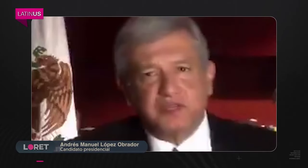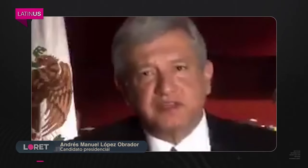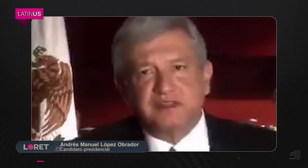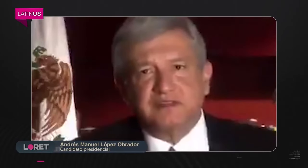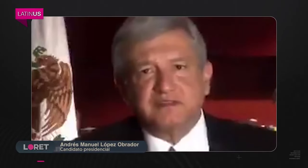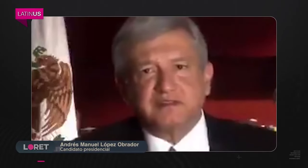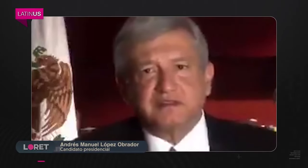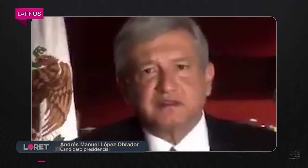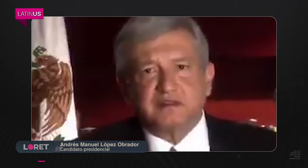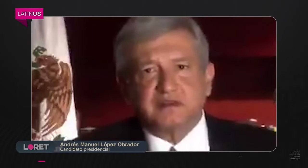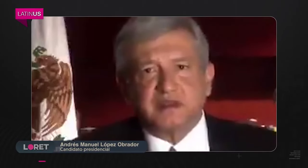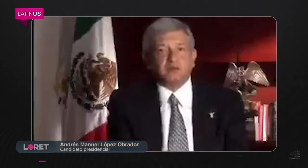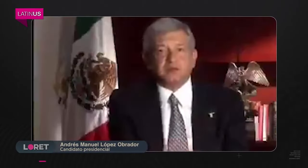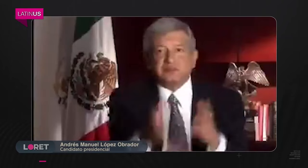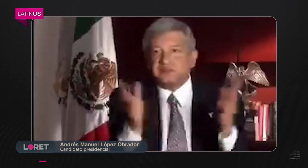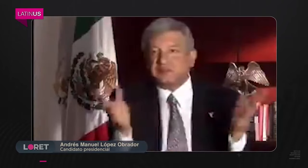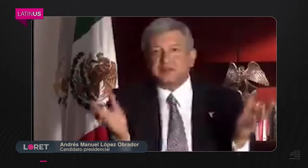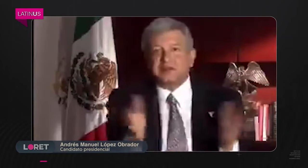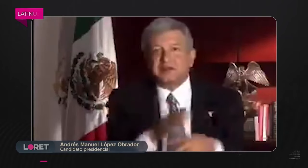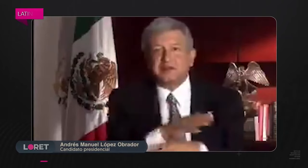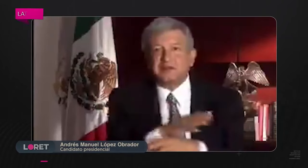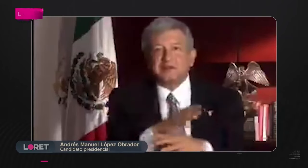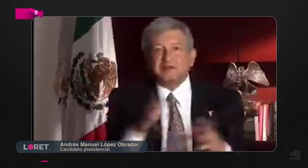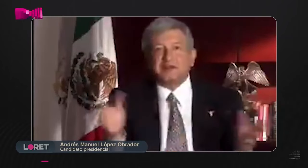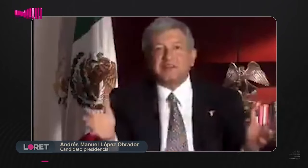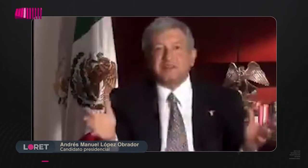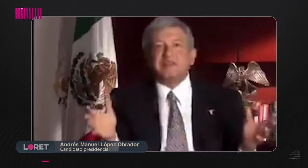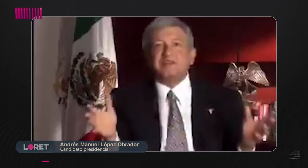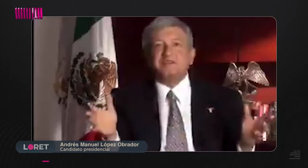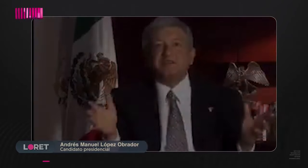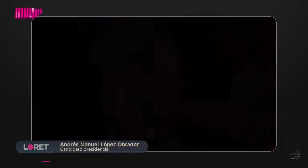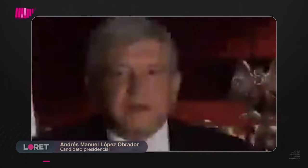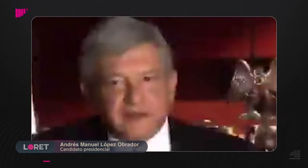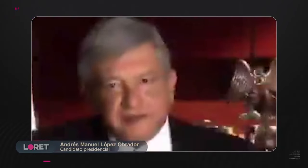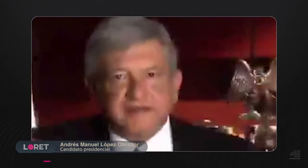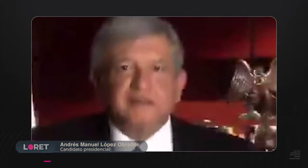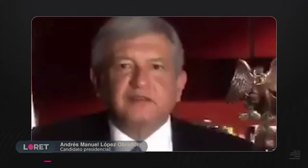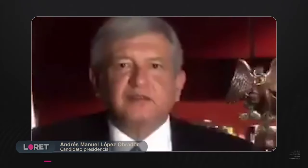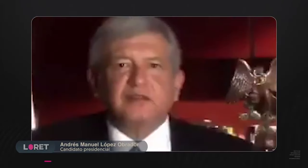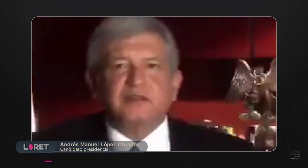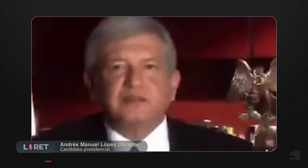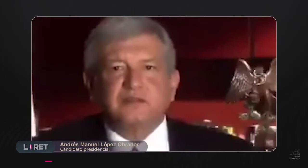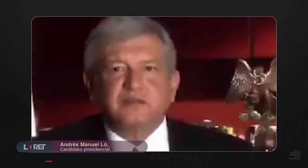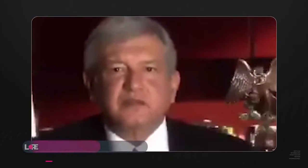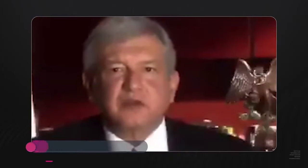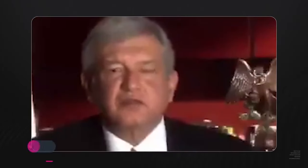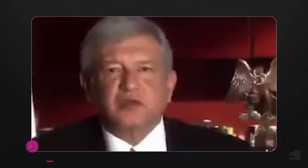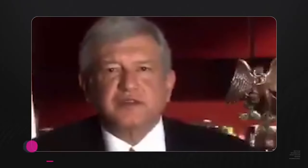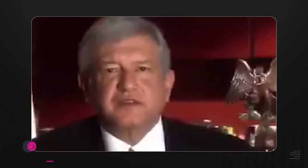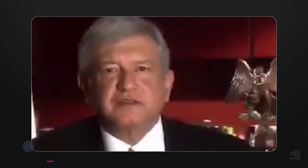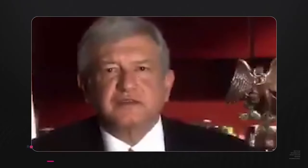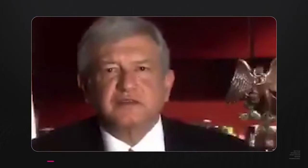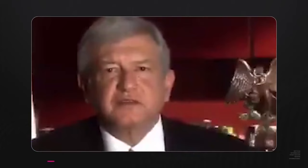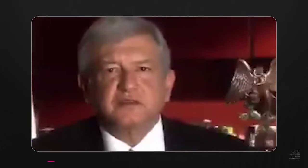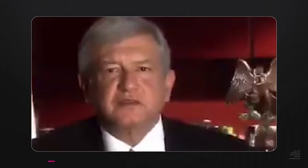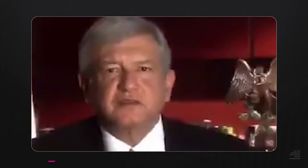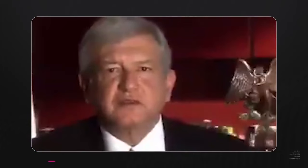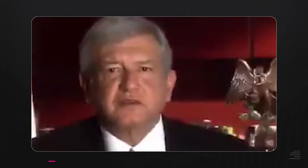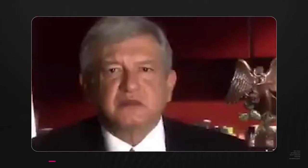gobierno militarista. Es toda una estrategia fallida que regresen los soldados a los cuarteles.